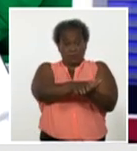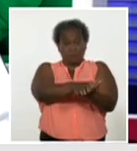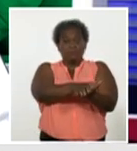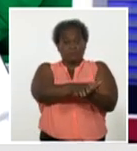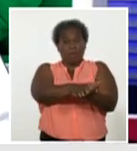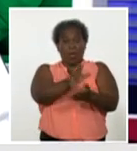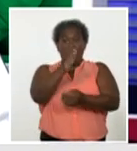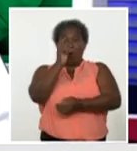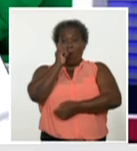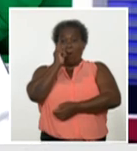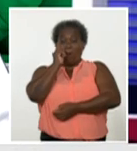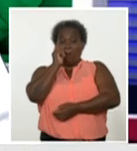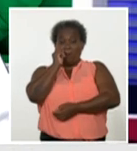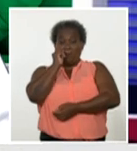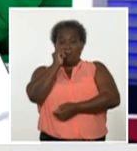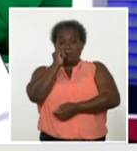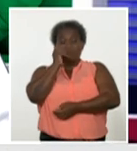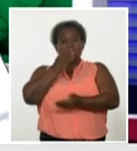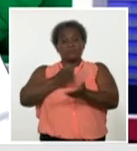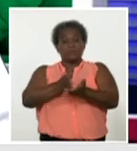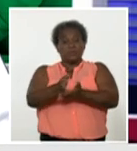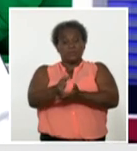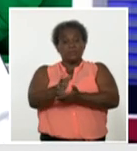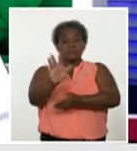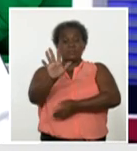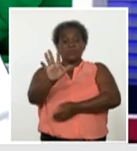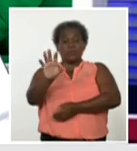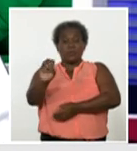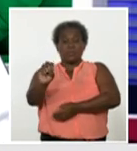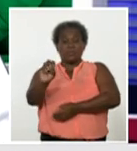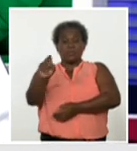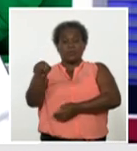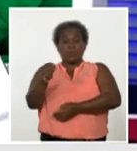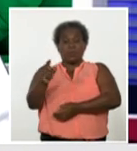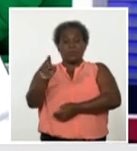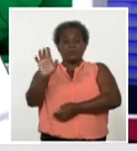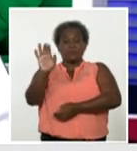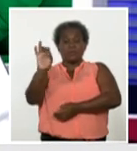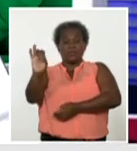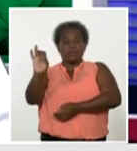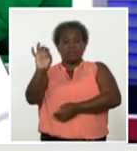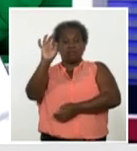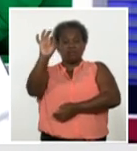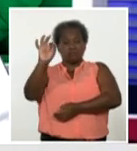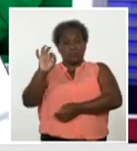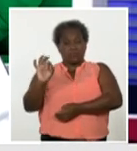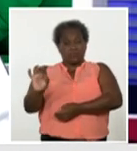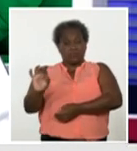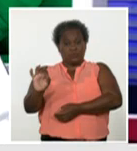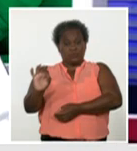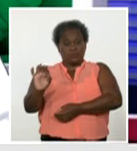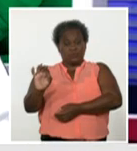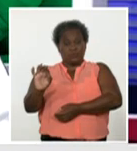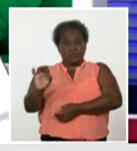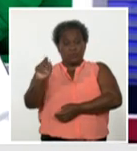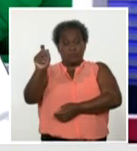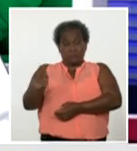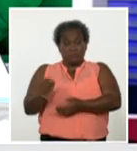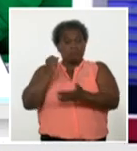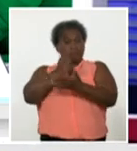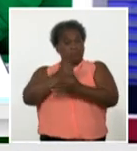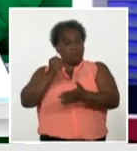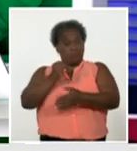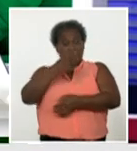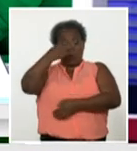masculino se mantiene con el 50,7% de todos los casos confirmados en Cuba.